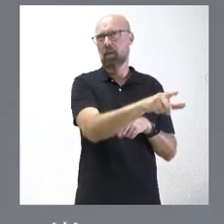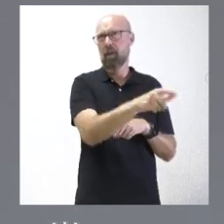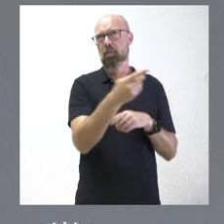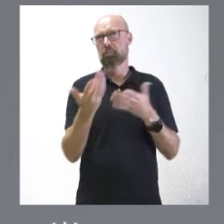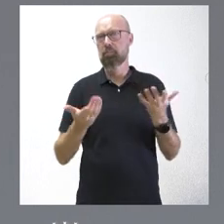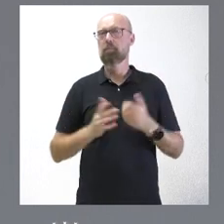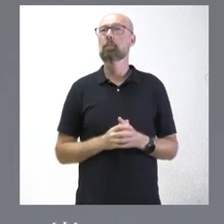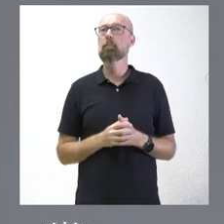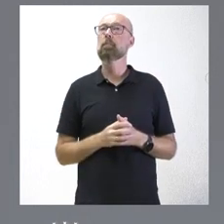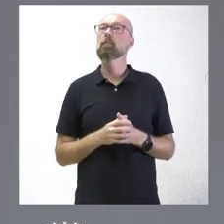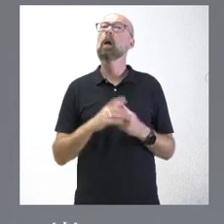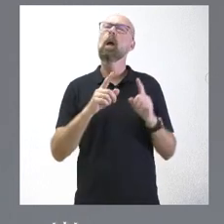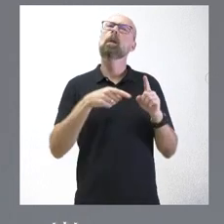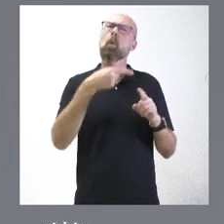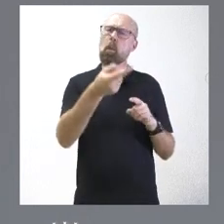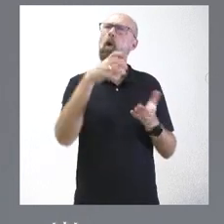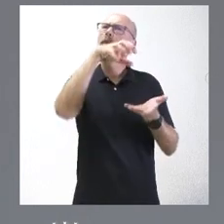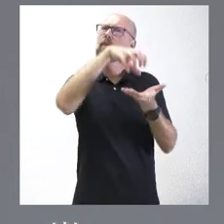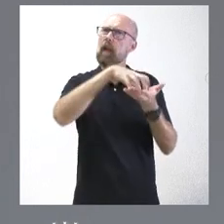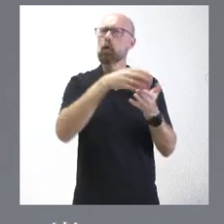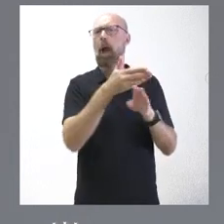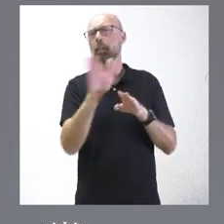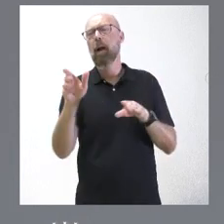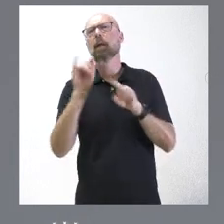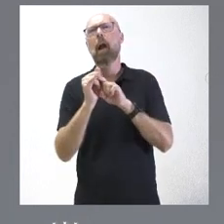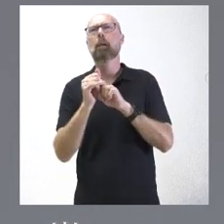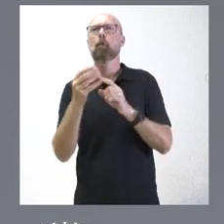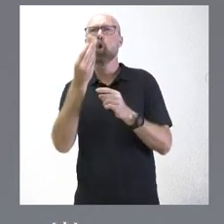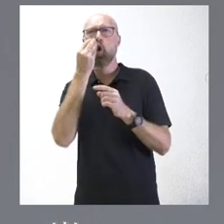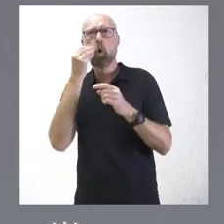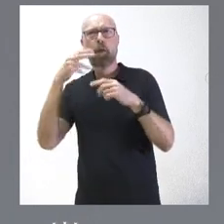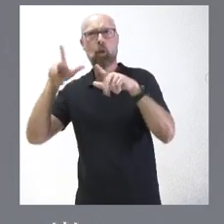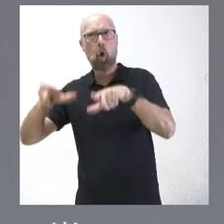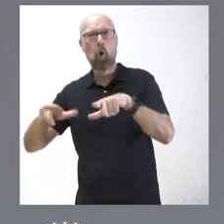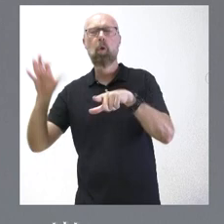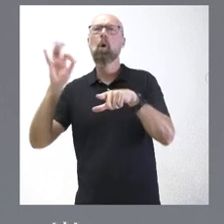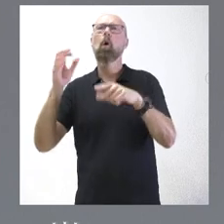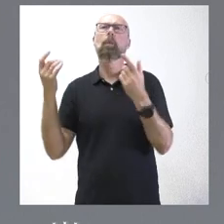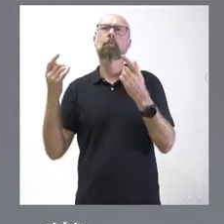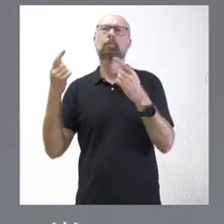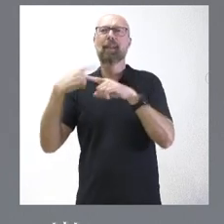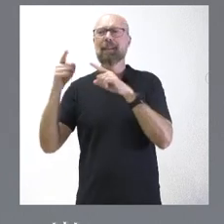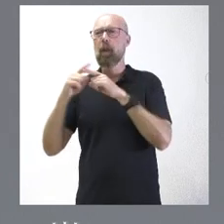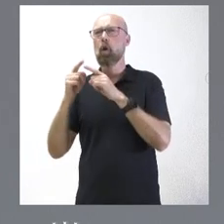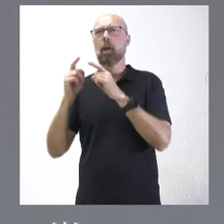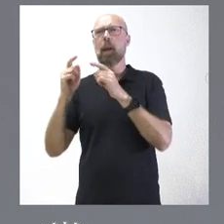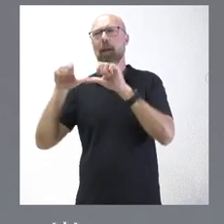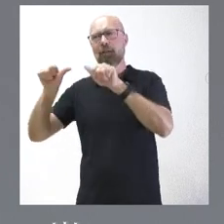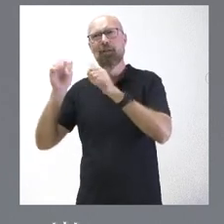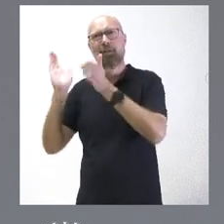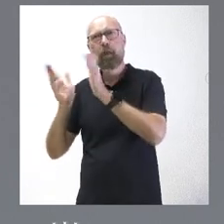dispone de otra serie de servicios como es el comedor como son instaladores de instalaciones perdón fisioterapia